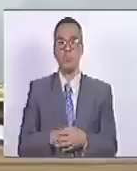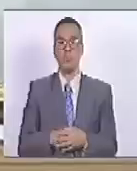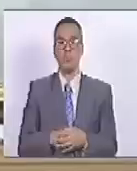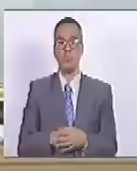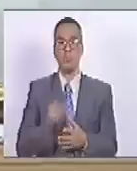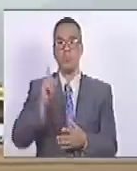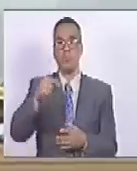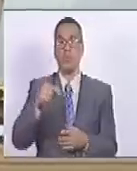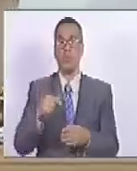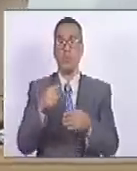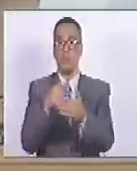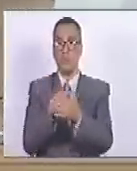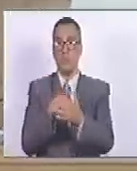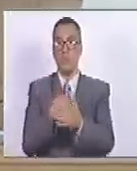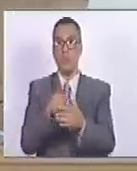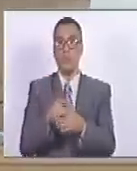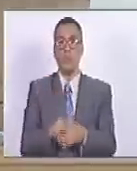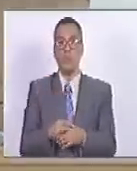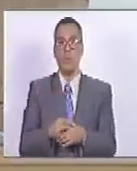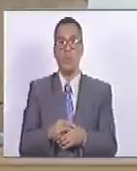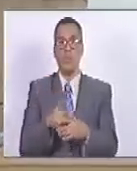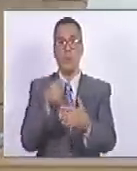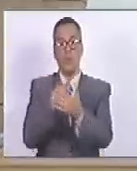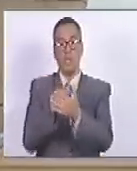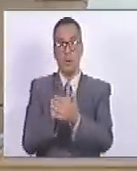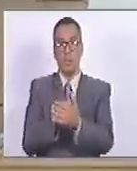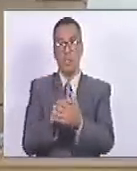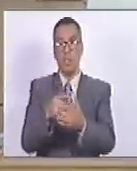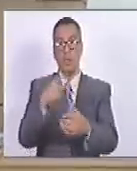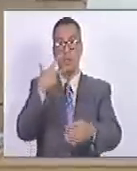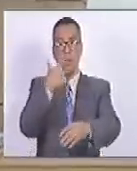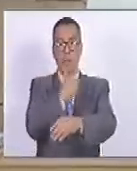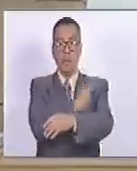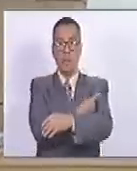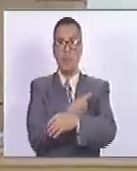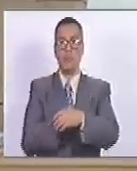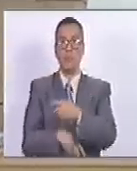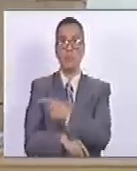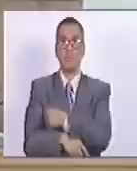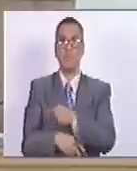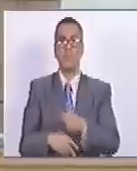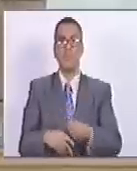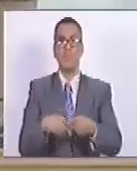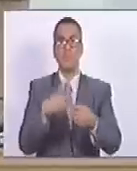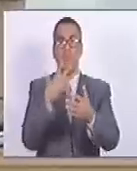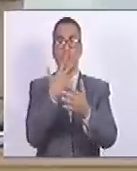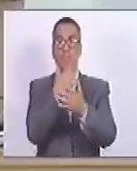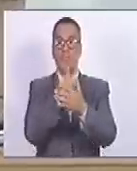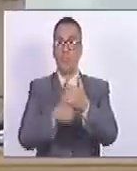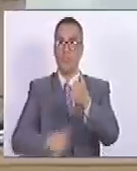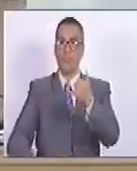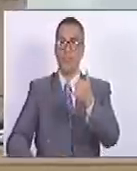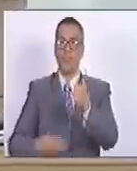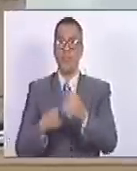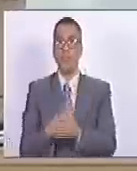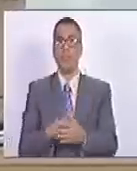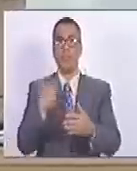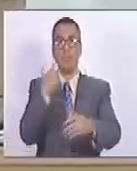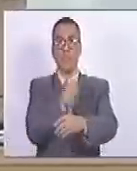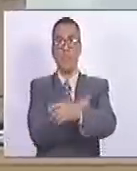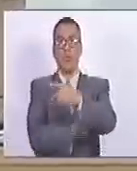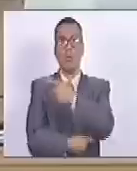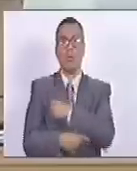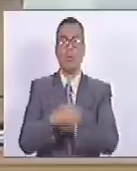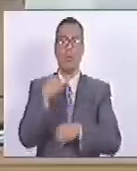que además eran fondos para pagar vacunas contra las diarreas, vacunas contra